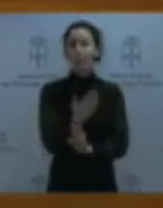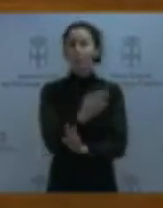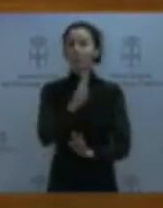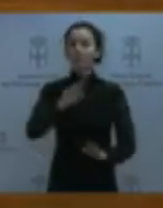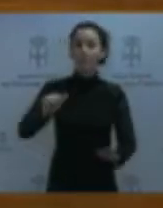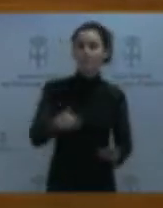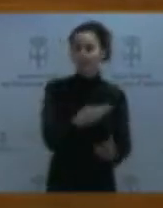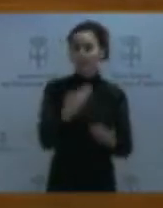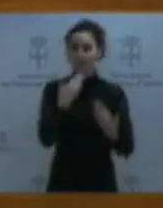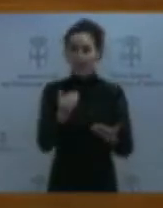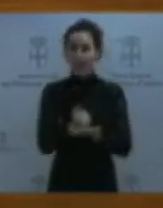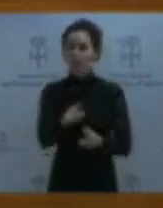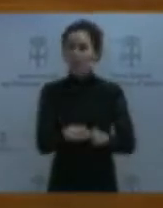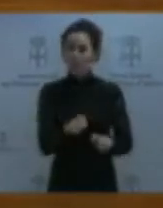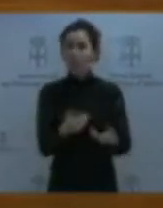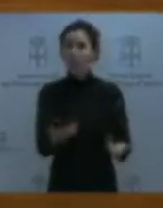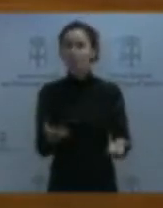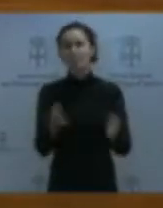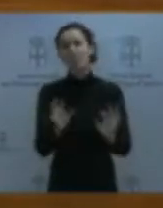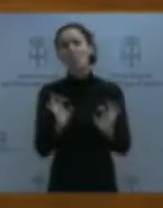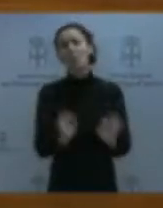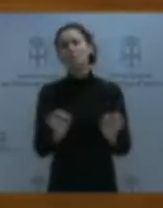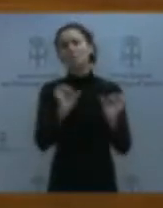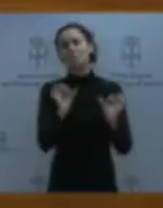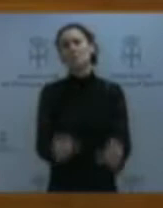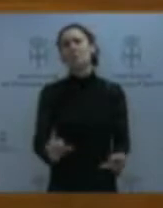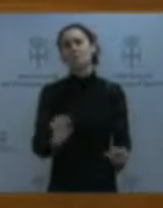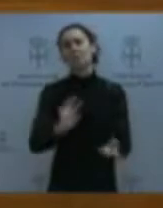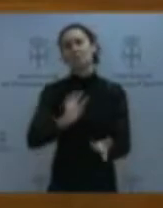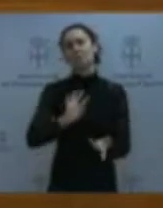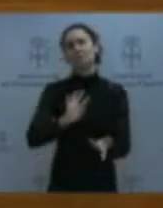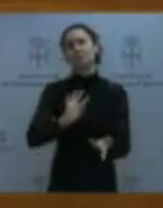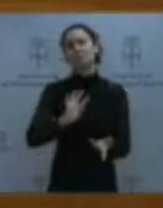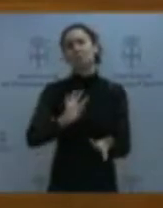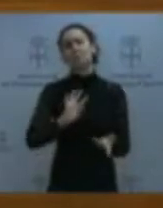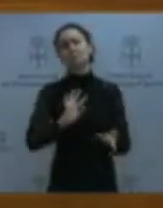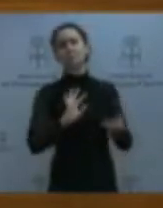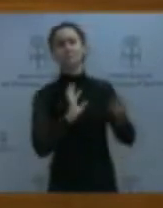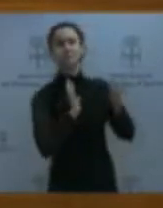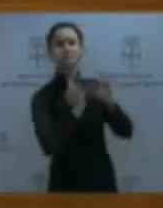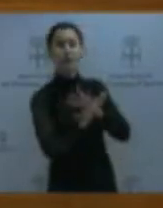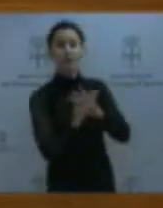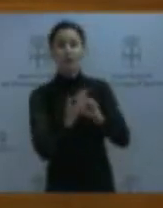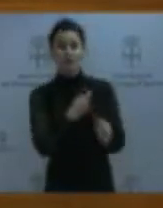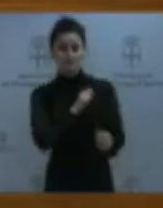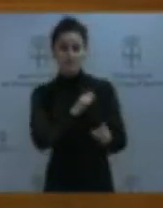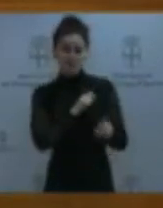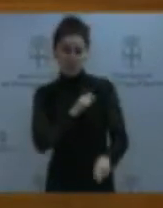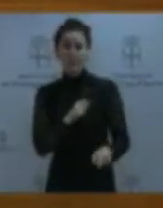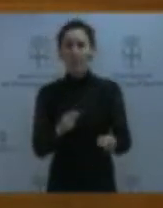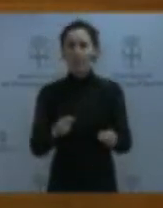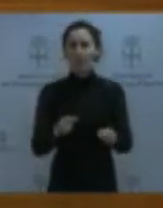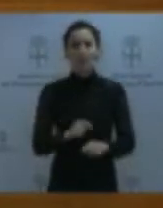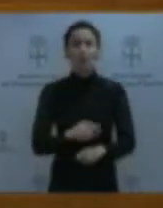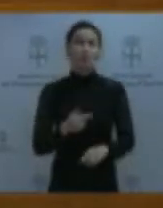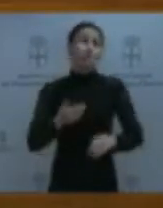PIB asturiano. Quiero decir que han cambiado muchísimas cosas en Asturias y en España. Ya no le digo nada de la industria, porque es que estábamos hablando